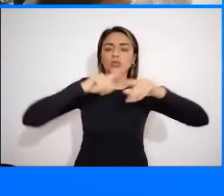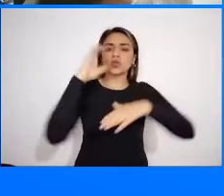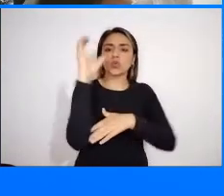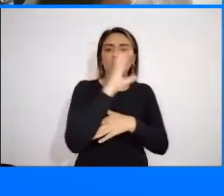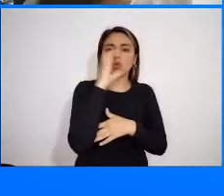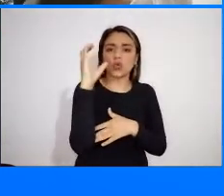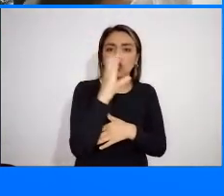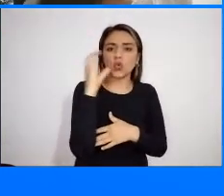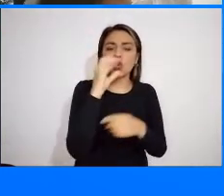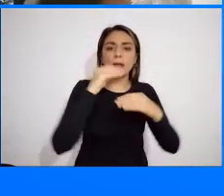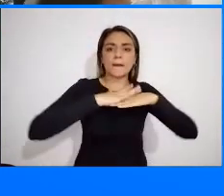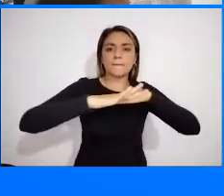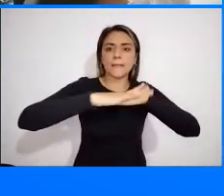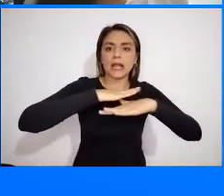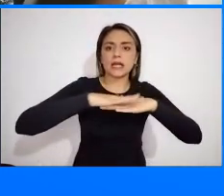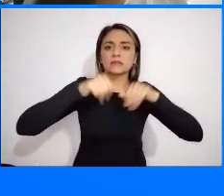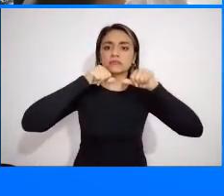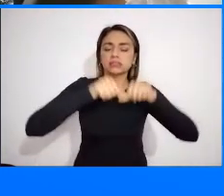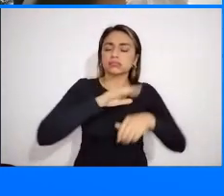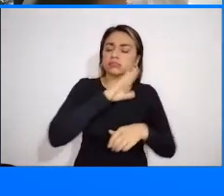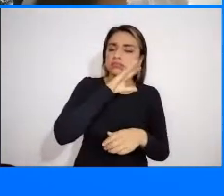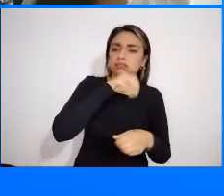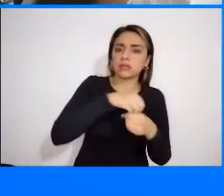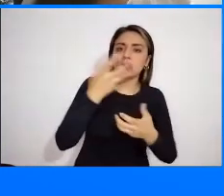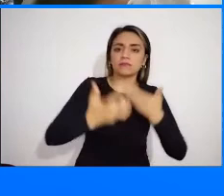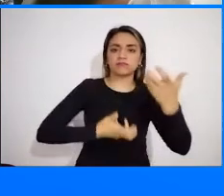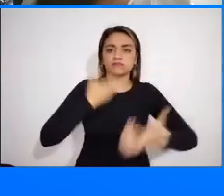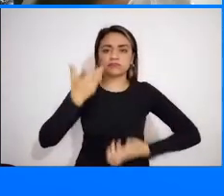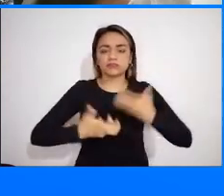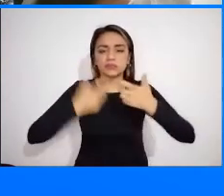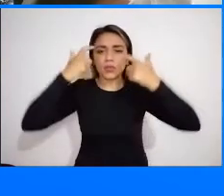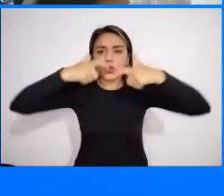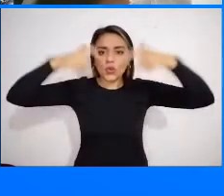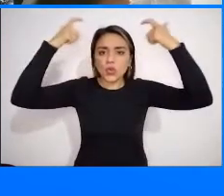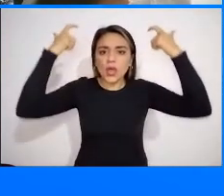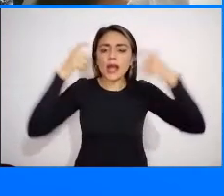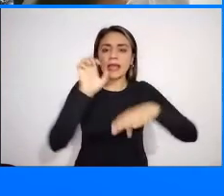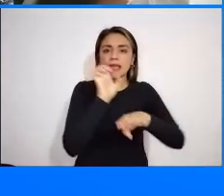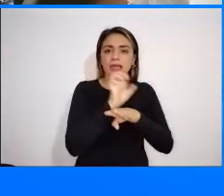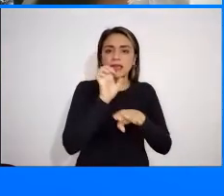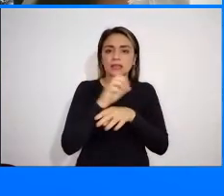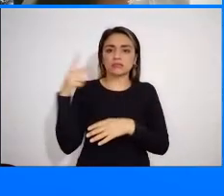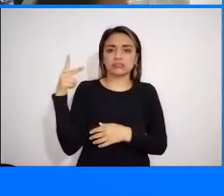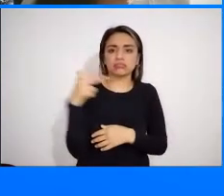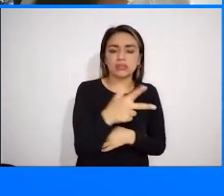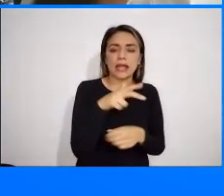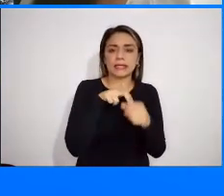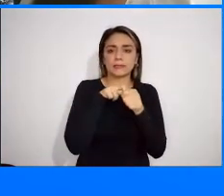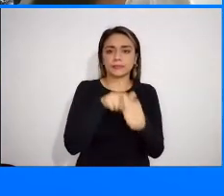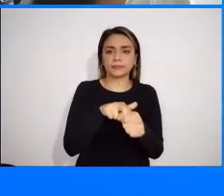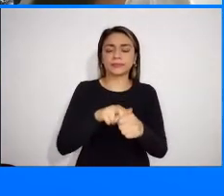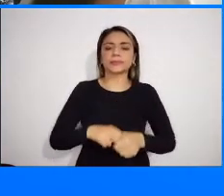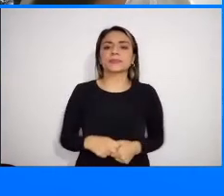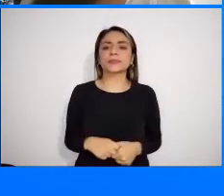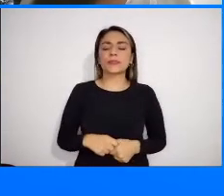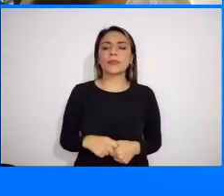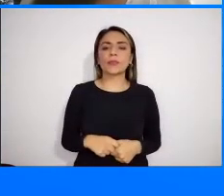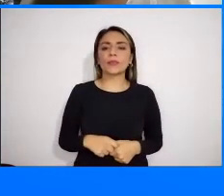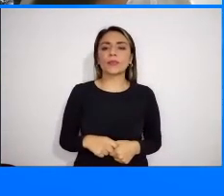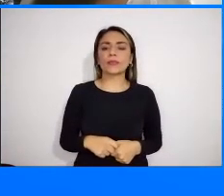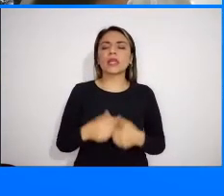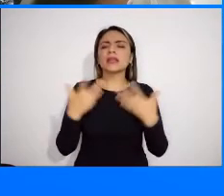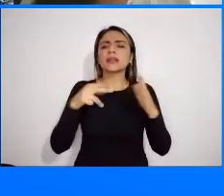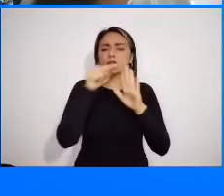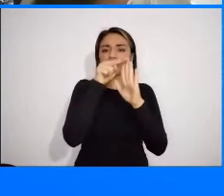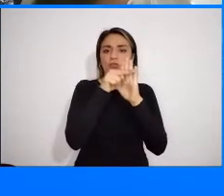de playa, para alojamiento, para gastronomía, para agencias de viajes, para transporte. Y la